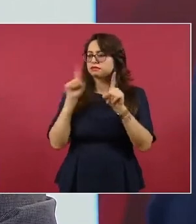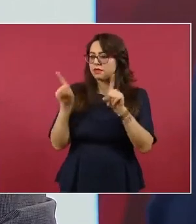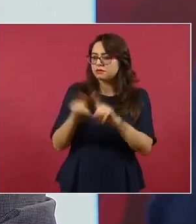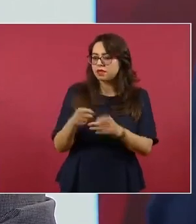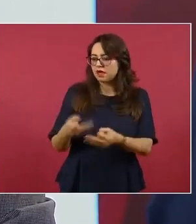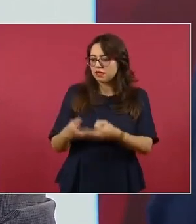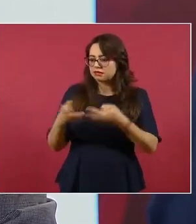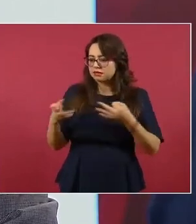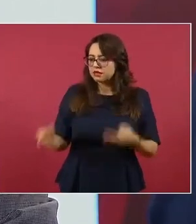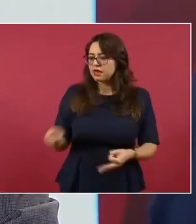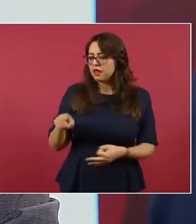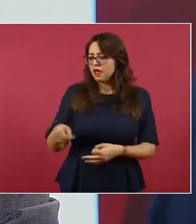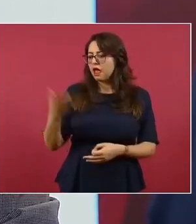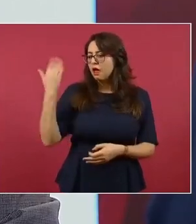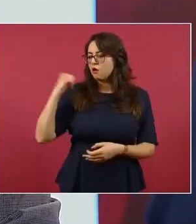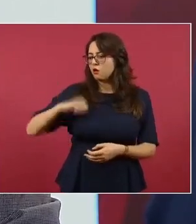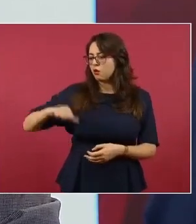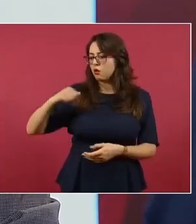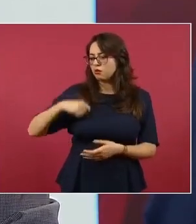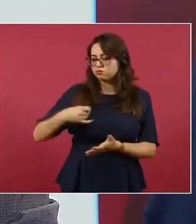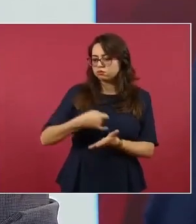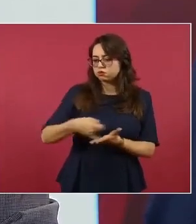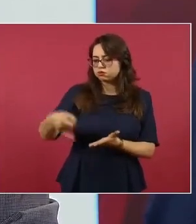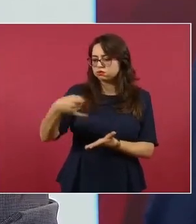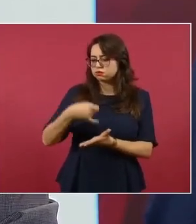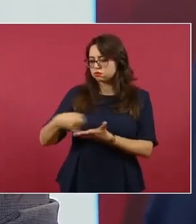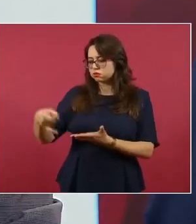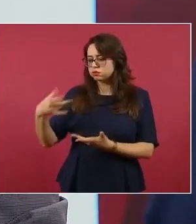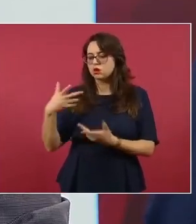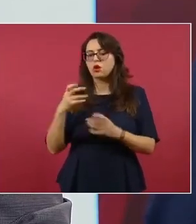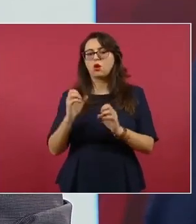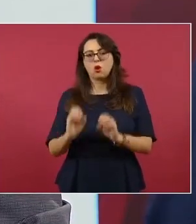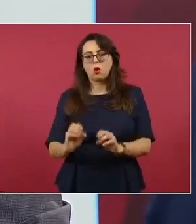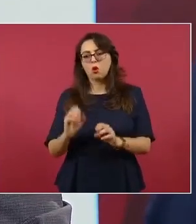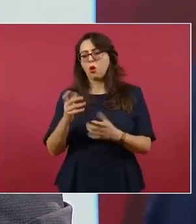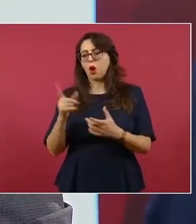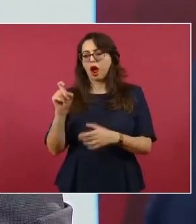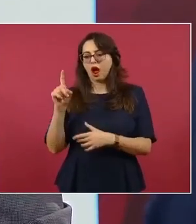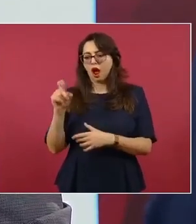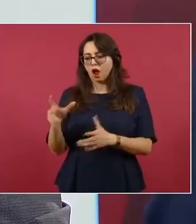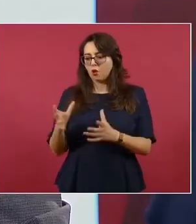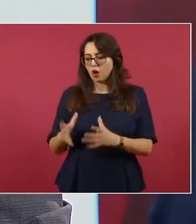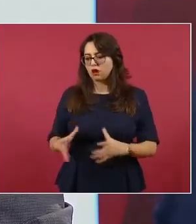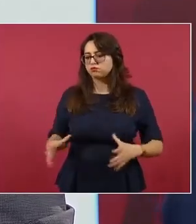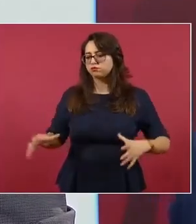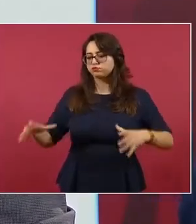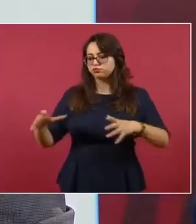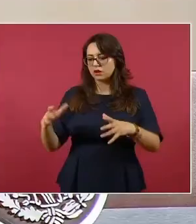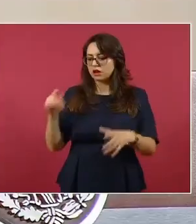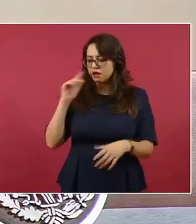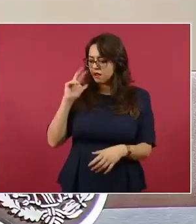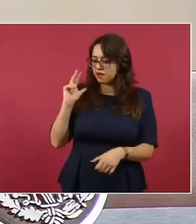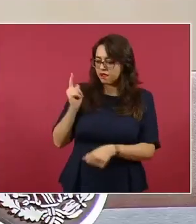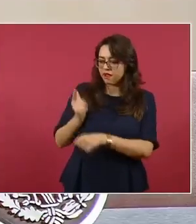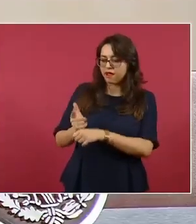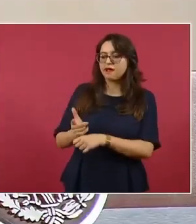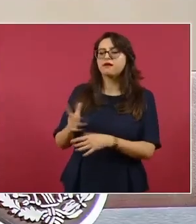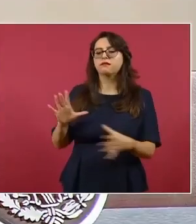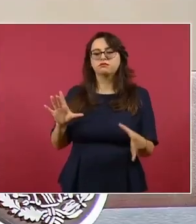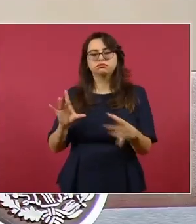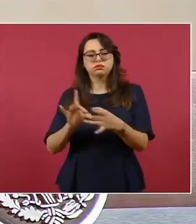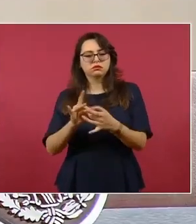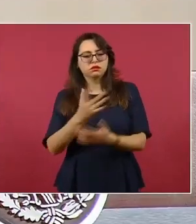y lugares de concentración del agua para favorecer el desarrollo de las milpas.